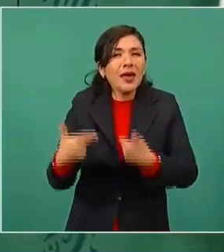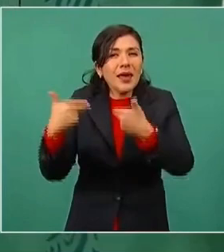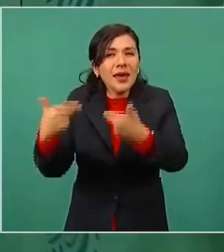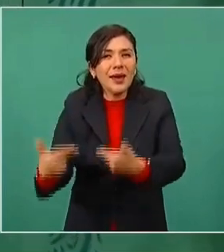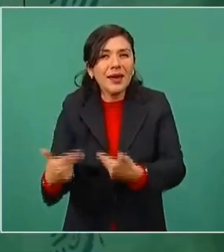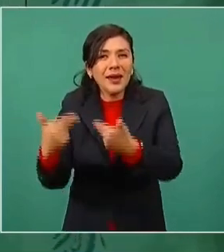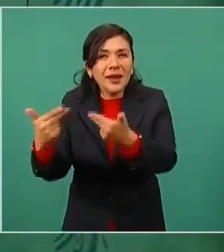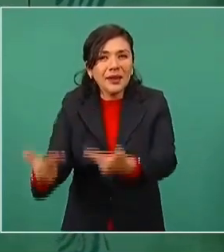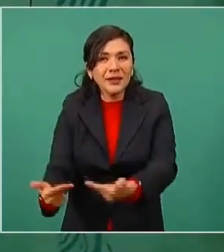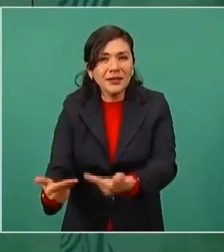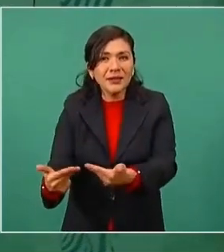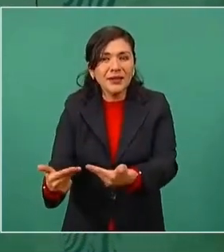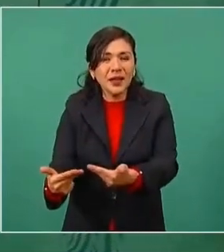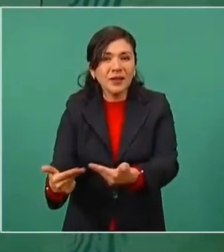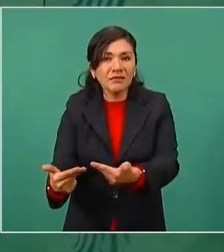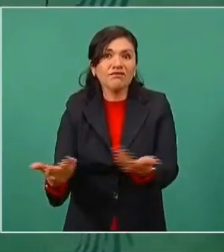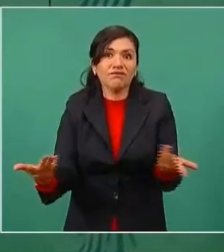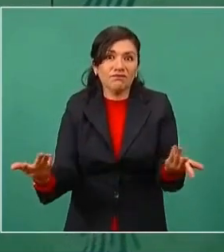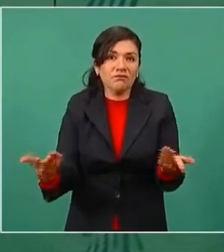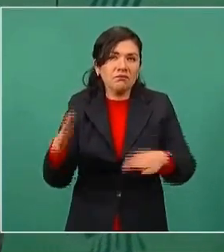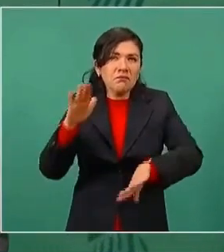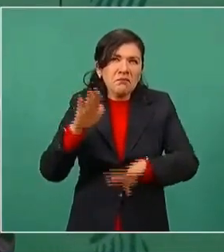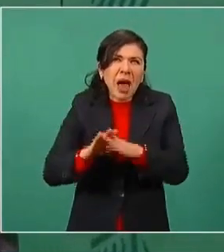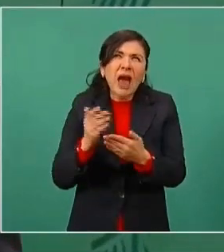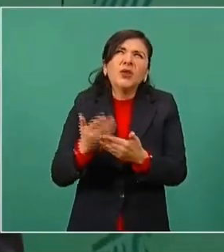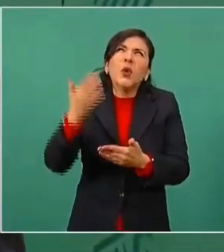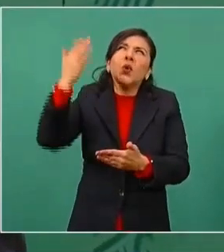que viene de lejos.